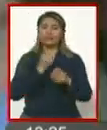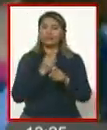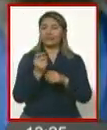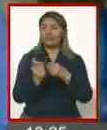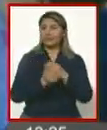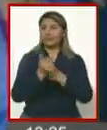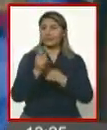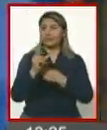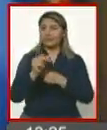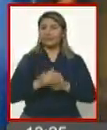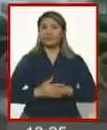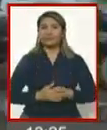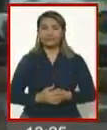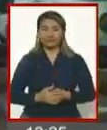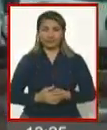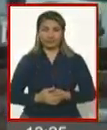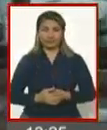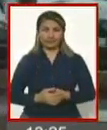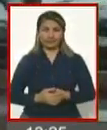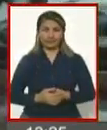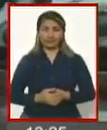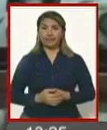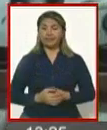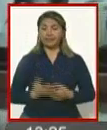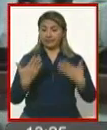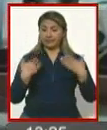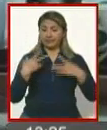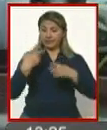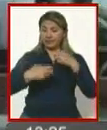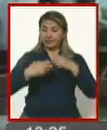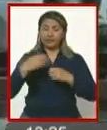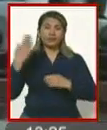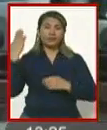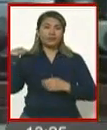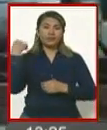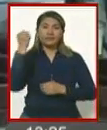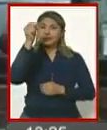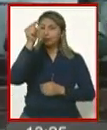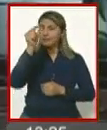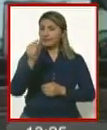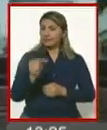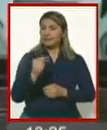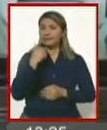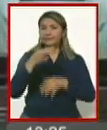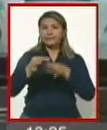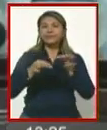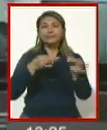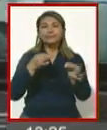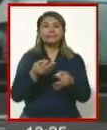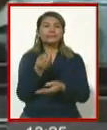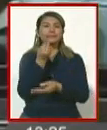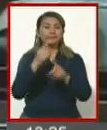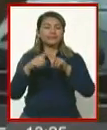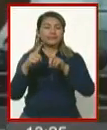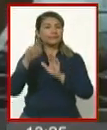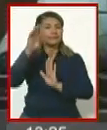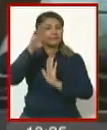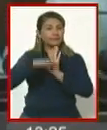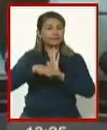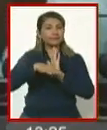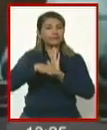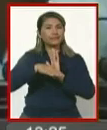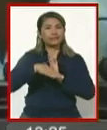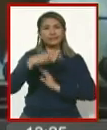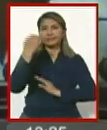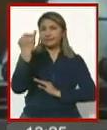mayor en este momento. Tiene hasta ahora problemas de columna y se le indicó una dieta para bajar de